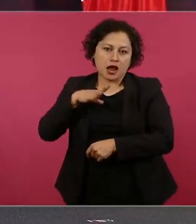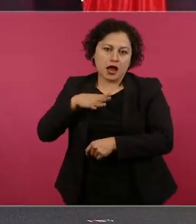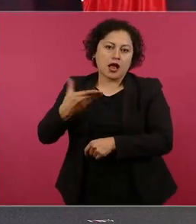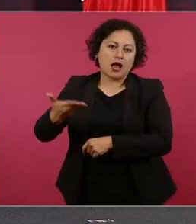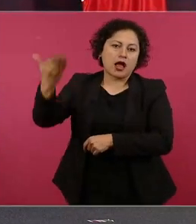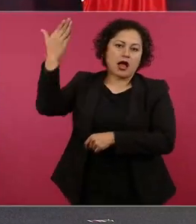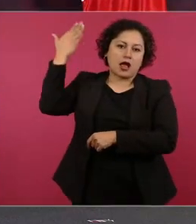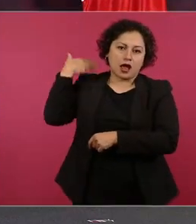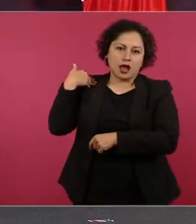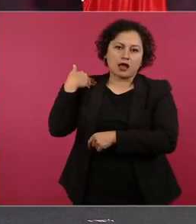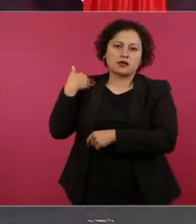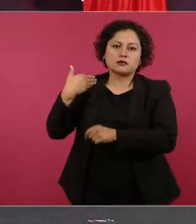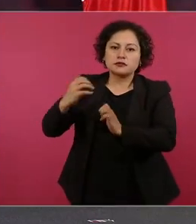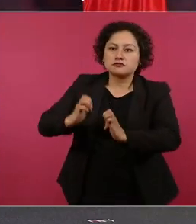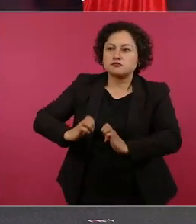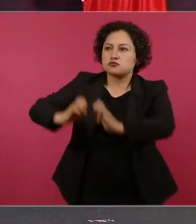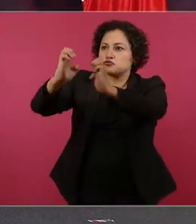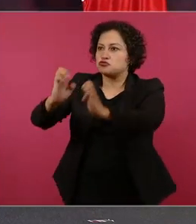había aquí